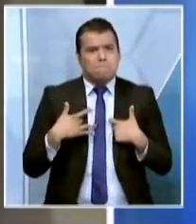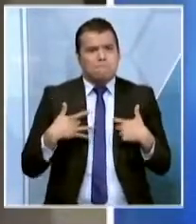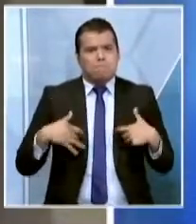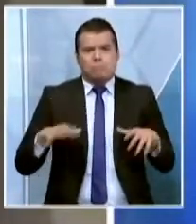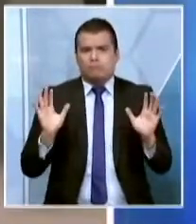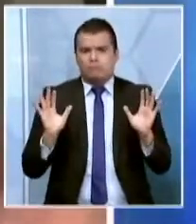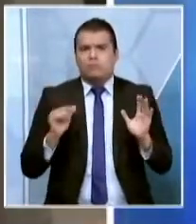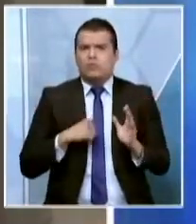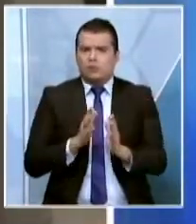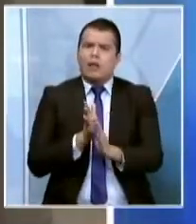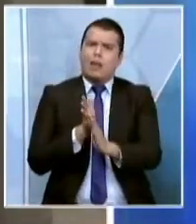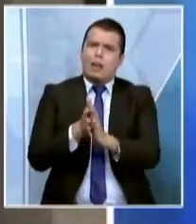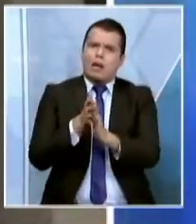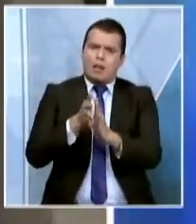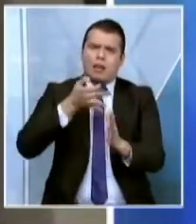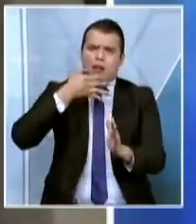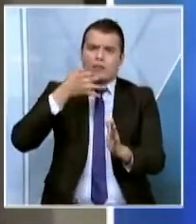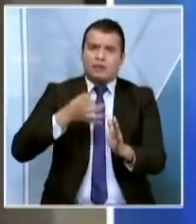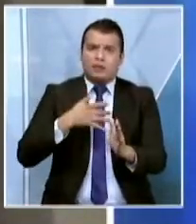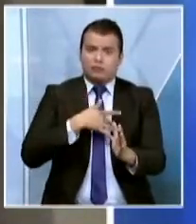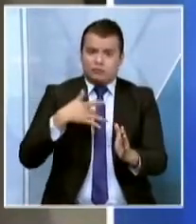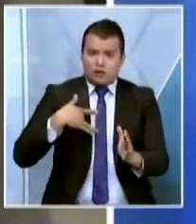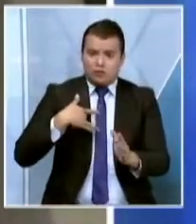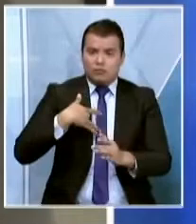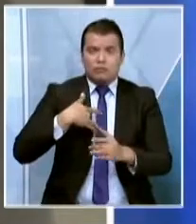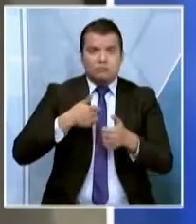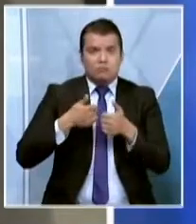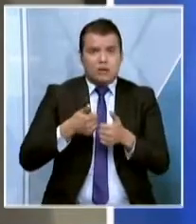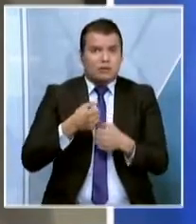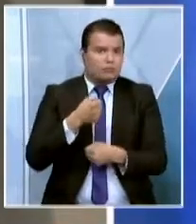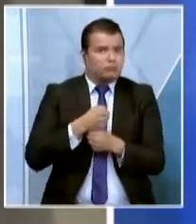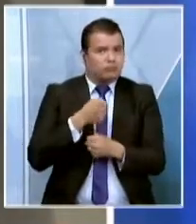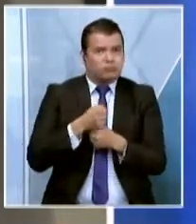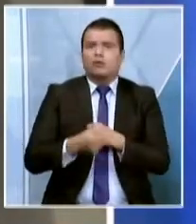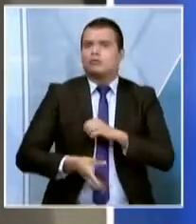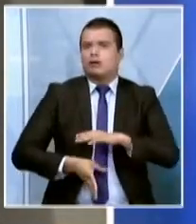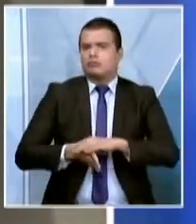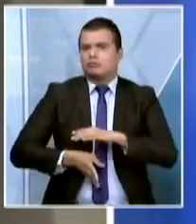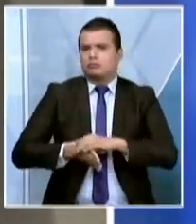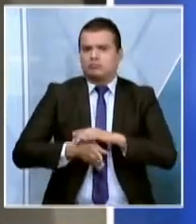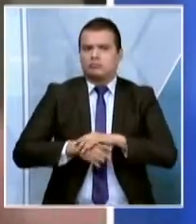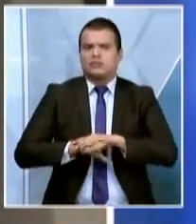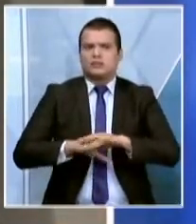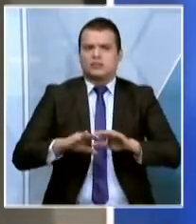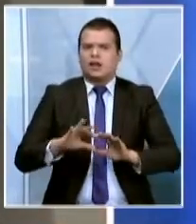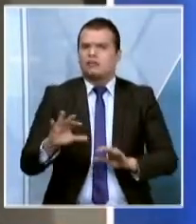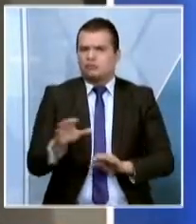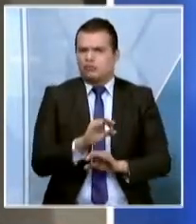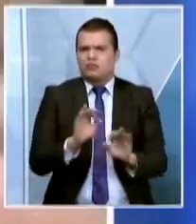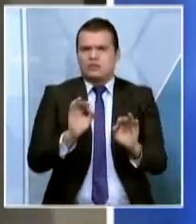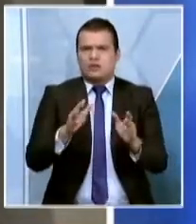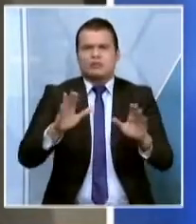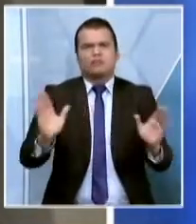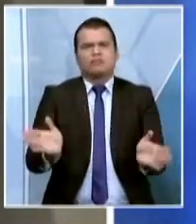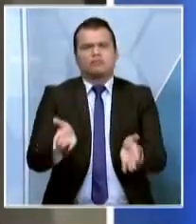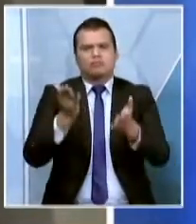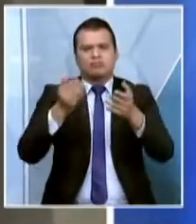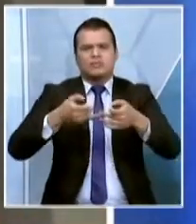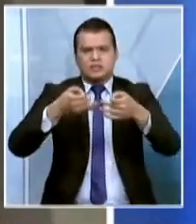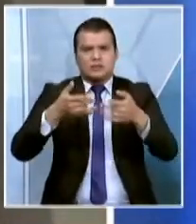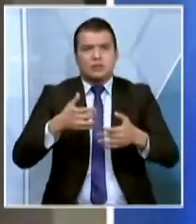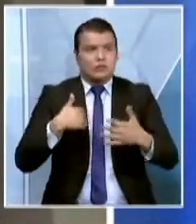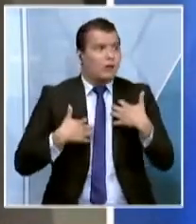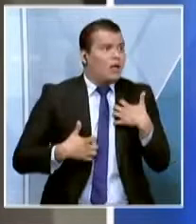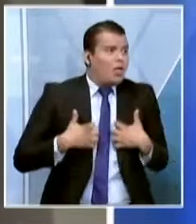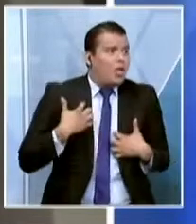seguiré haciendo mientras mi estado de salud me lo permita. Y sé que vamos a salir muy bien de esta, no tengo susto, he sido asmático